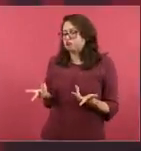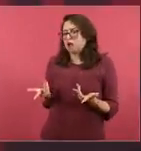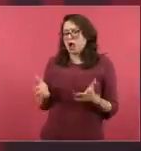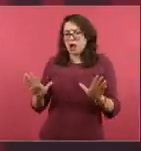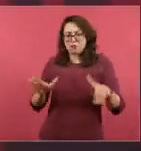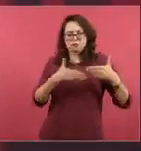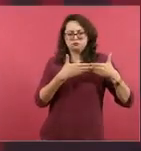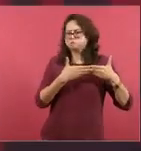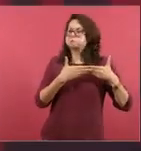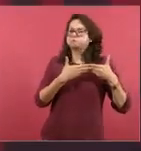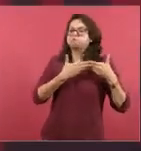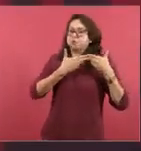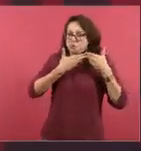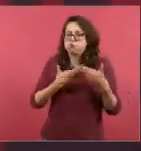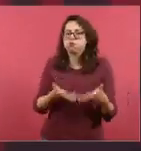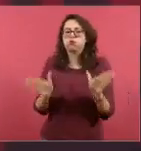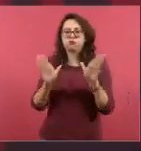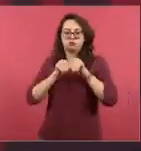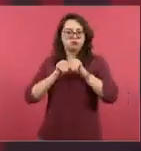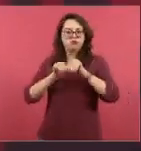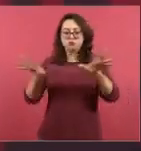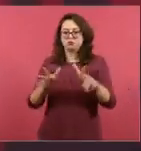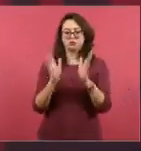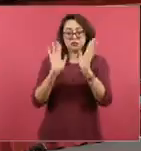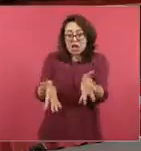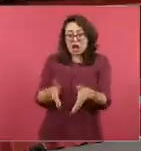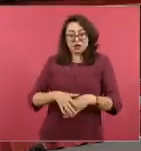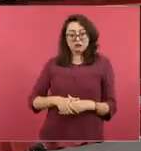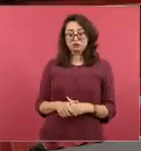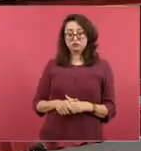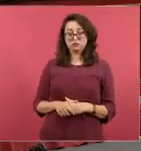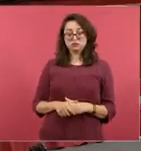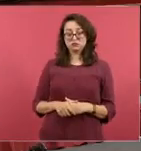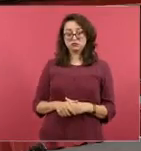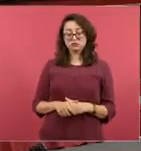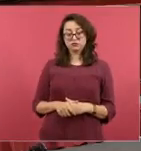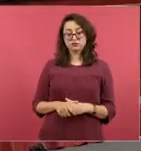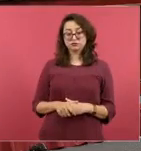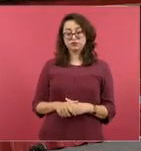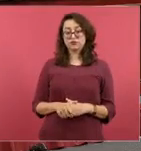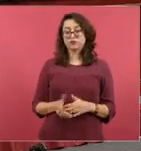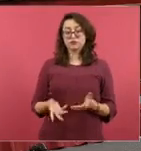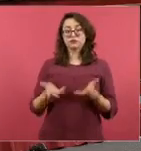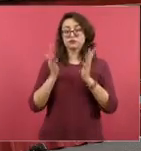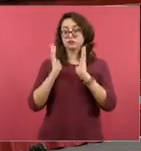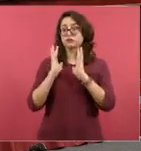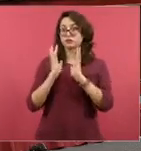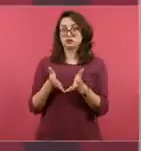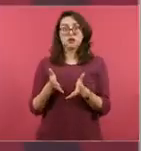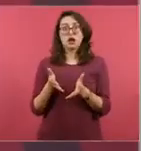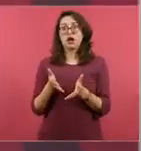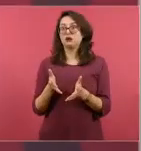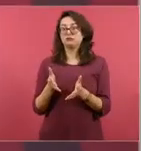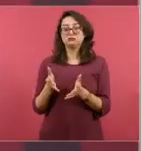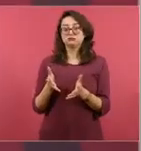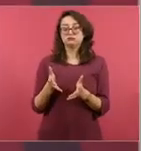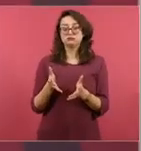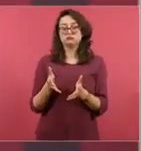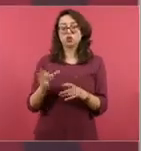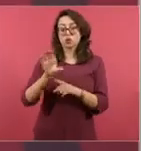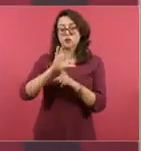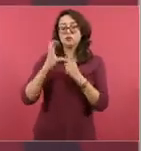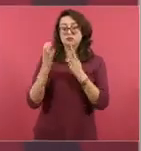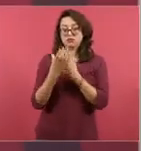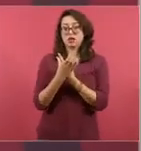desclasificara esa información, y ya es pública. Se hizo el comité de transparencia. El